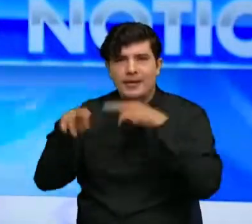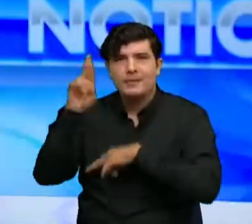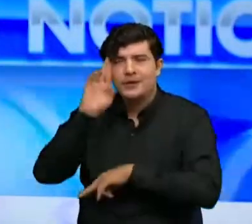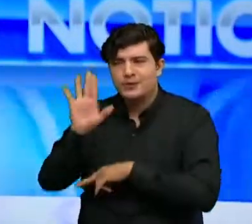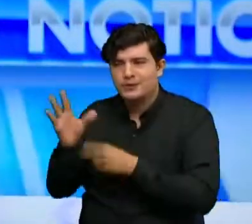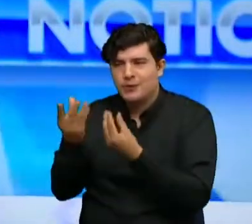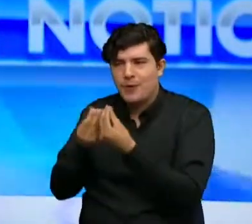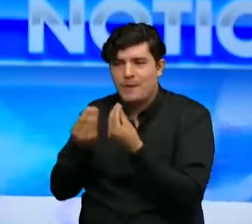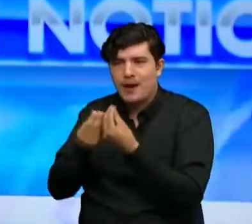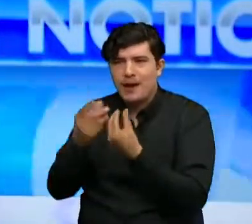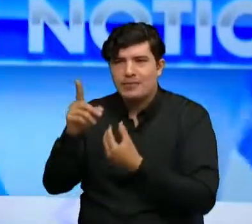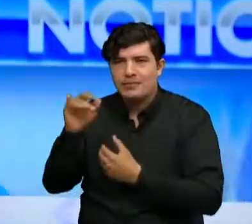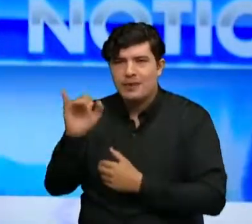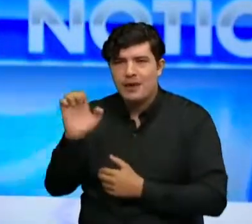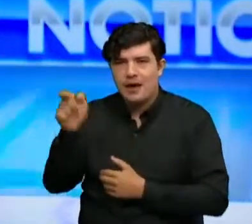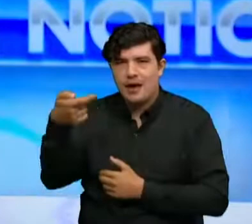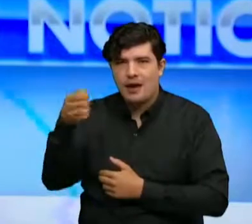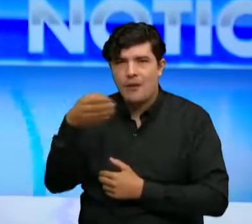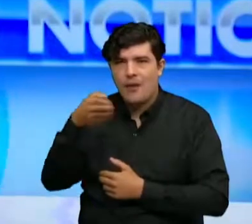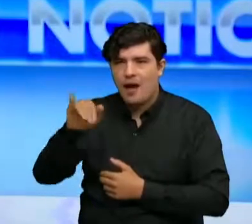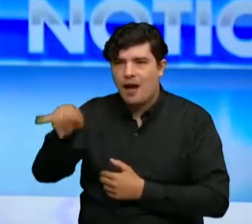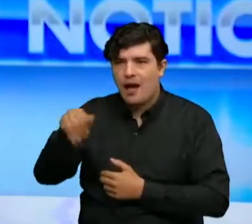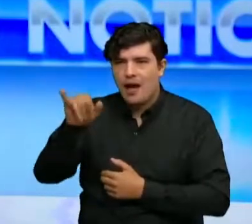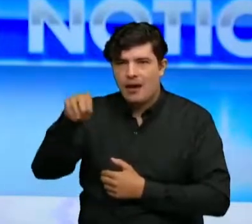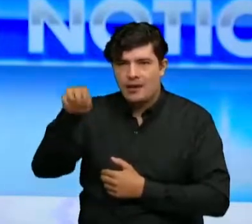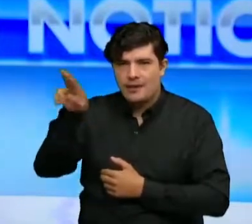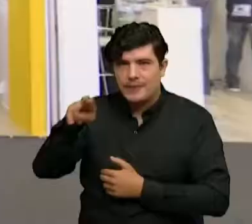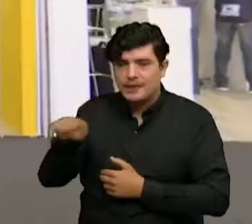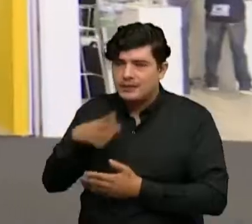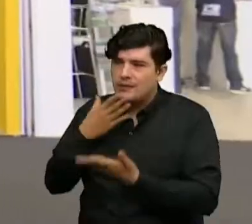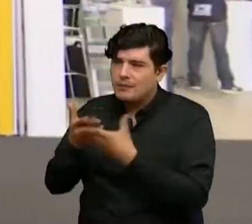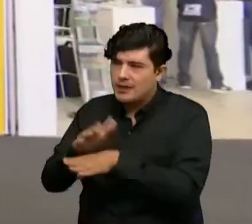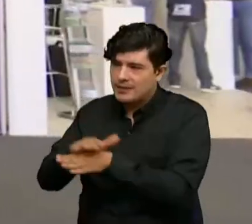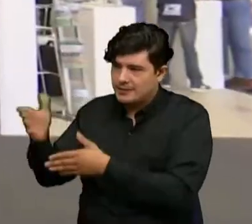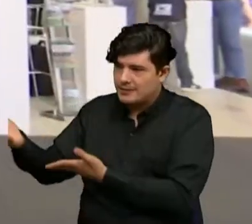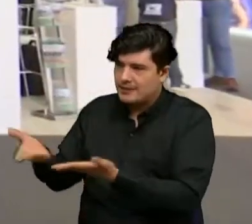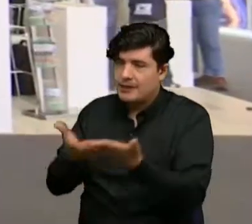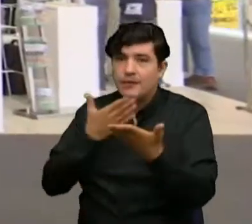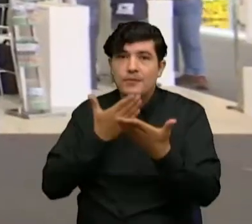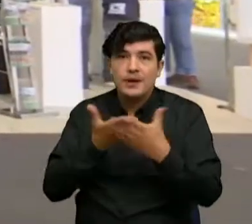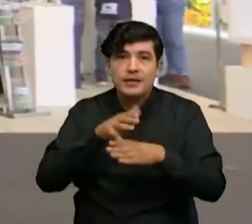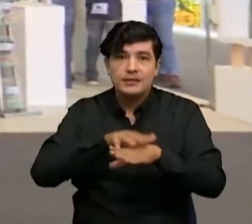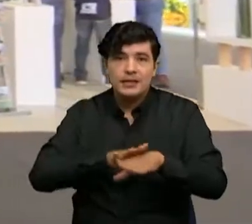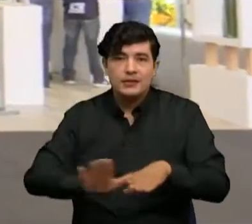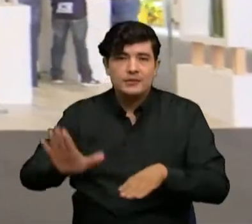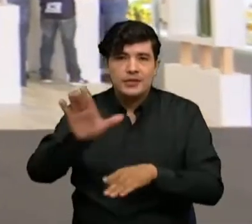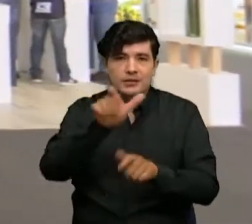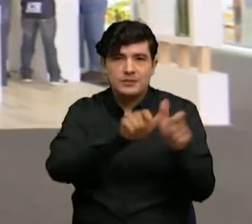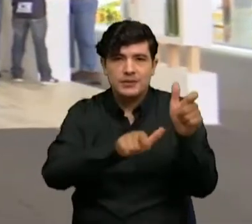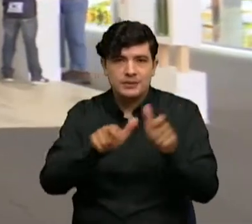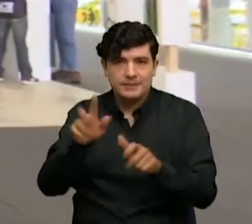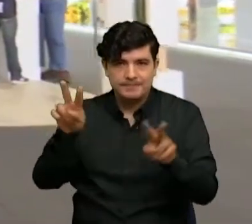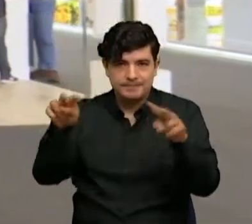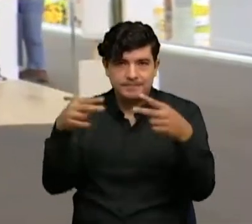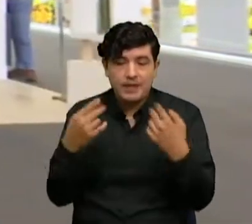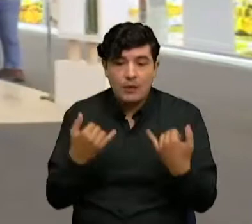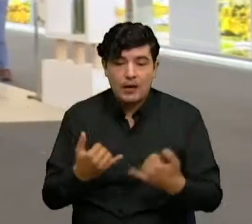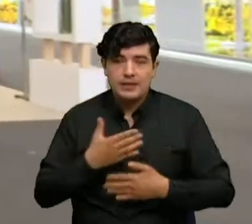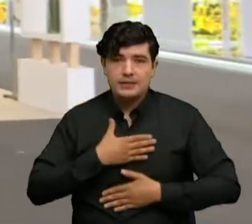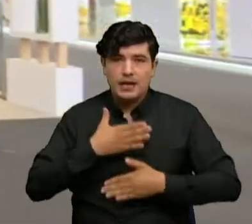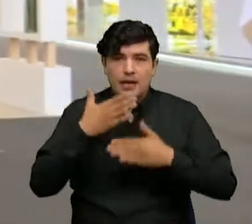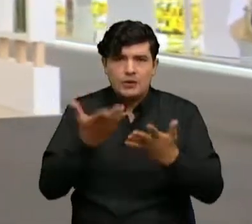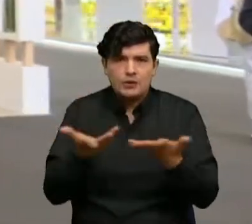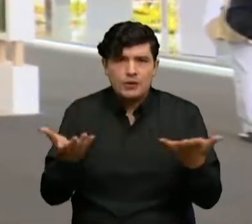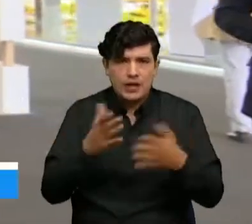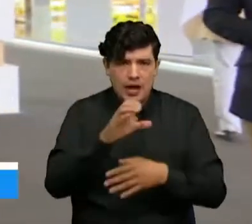Diego Jaimes. Diego, buenas tardes y adelante con los detalles. Muy buenas tardes para usted y para todos nuestros televidentes. Efectivamente, yo los sigo saludando